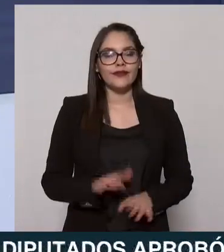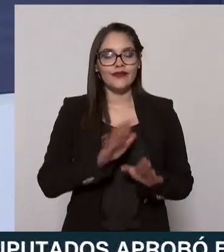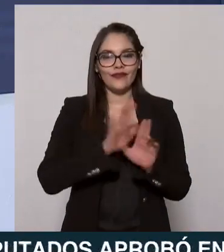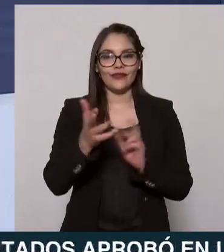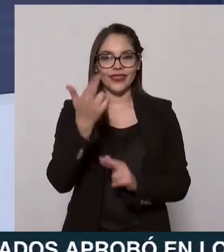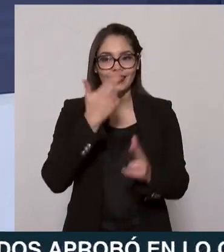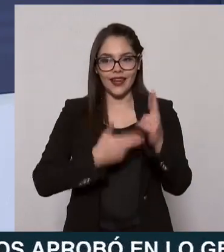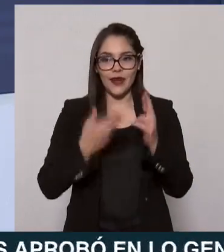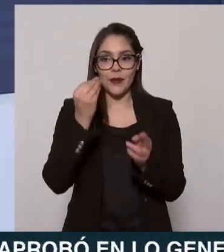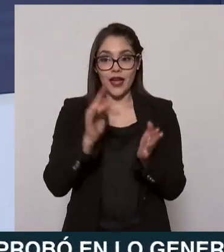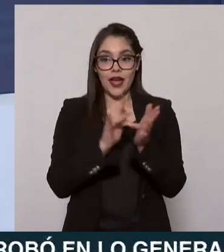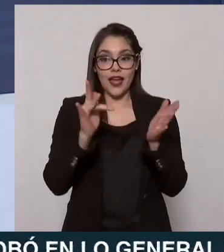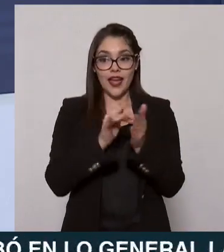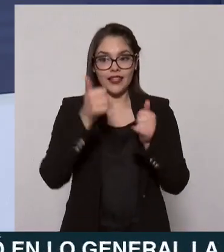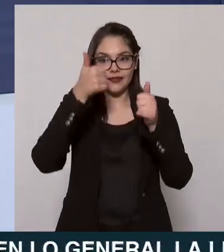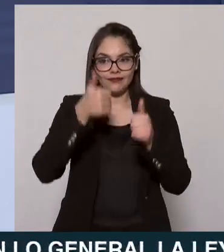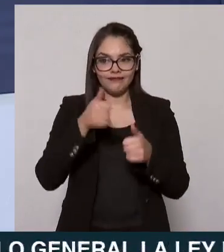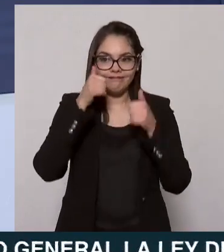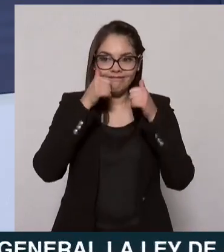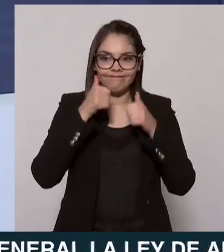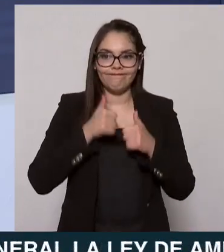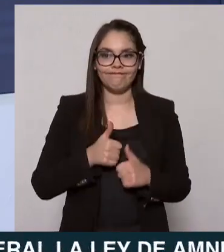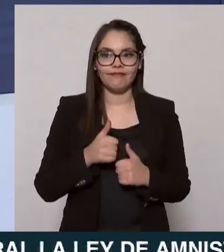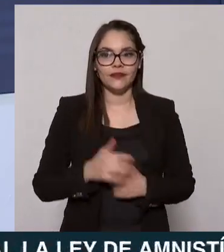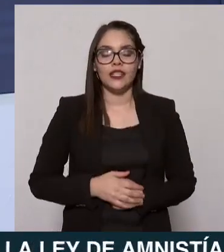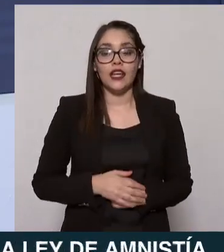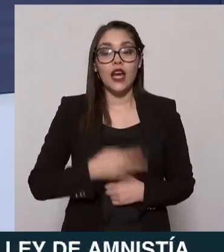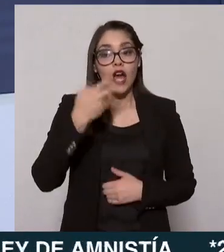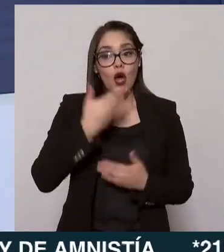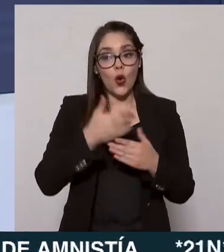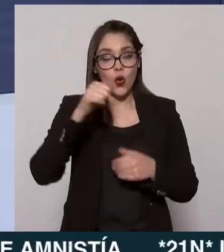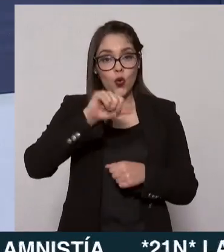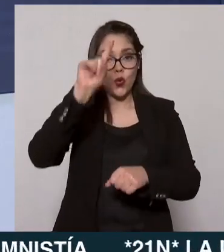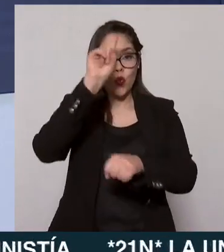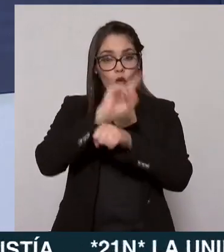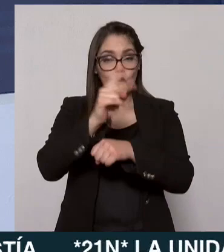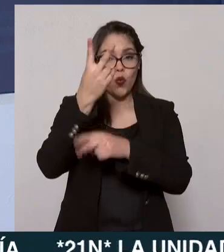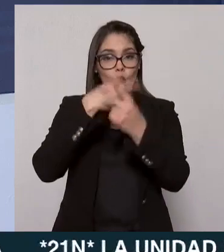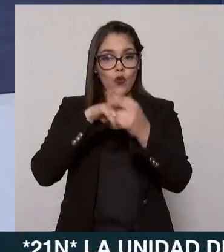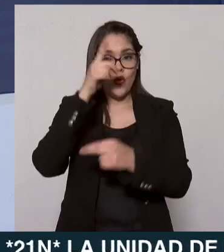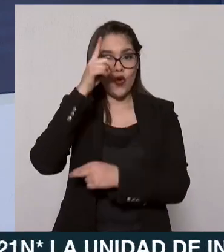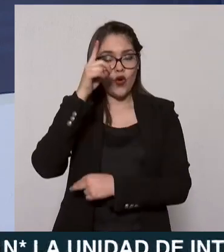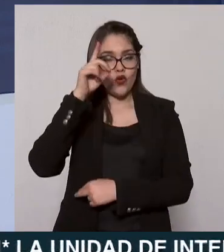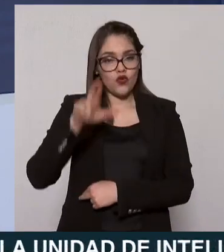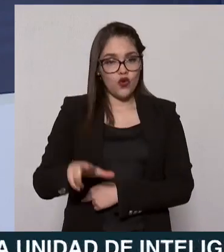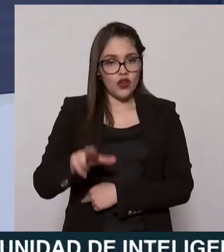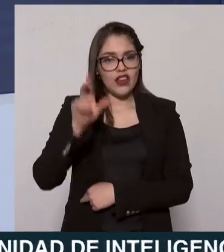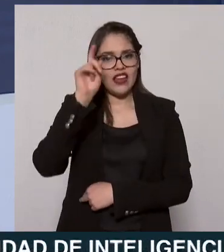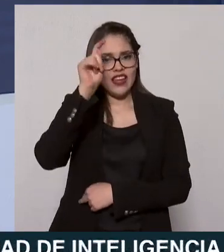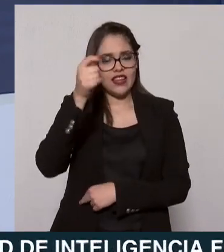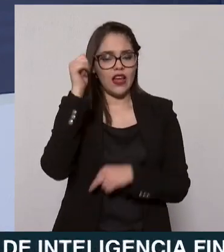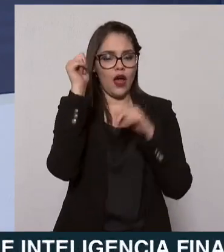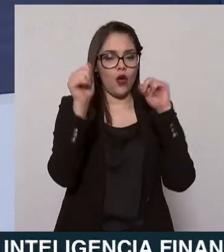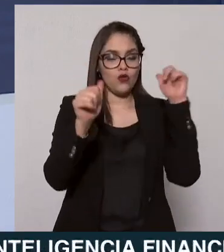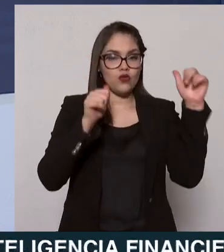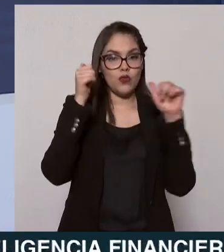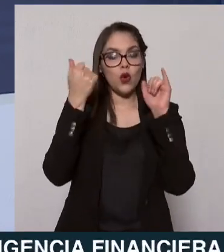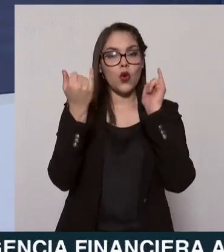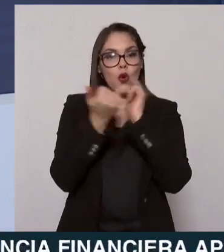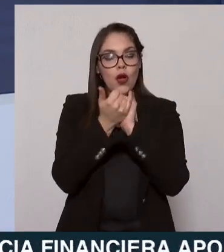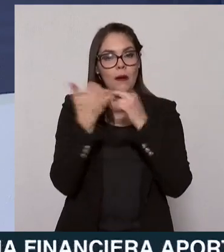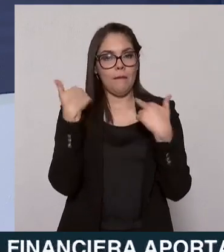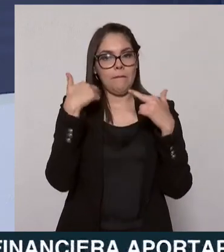Estamos de regreso, muchas gracias por acompañarnos. Esta noche nos acompaña el doctor Helio Masferrer, él es antropólogo y también